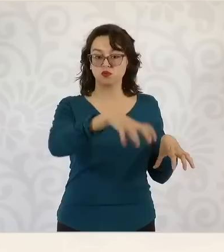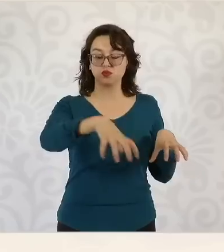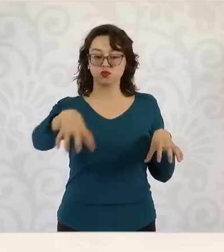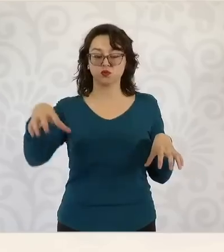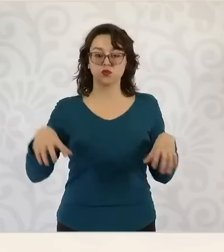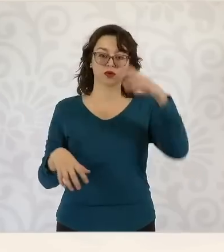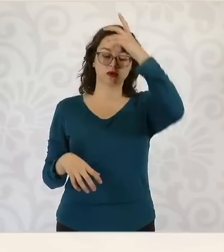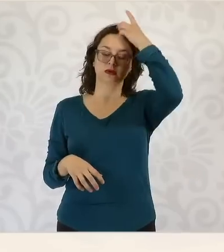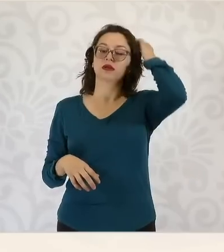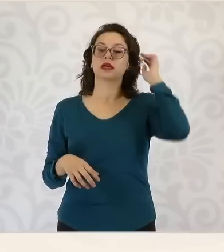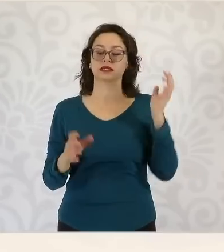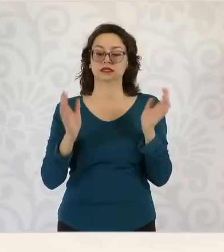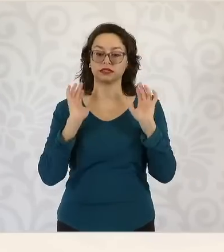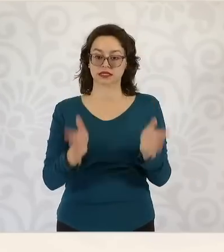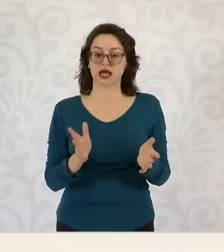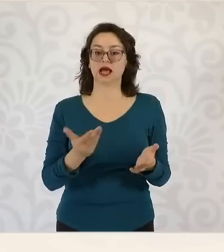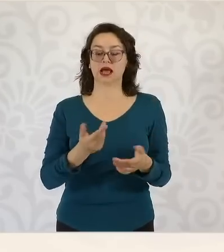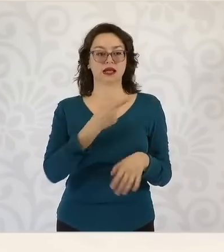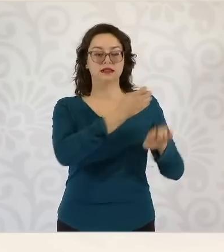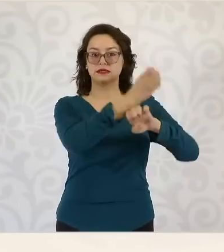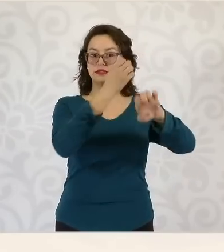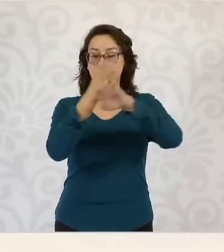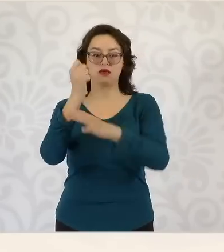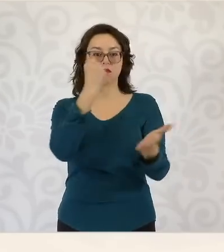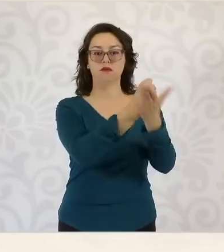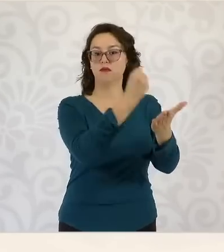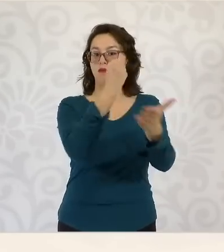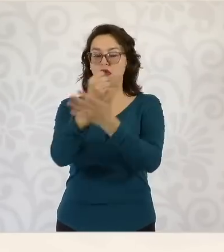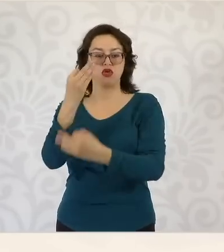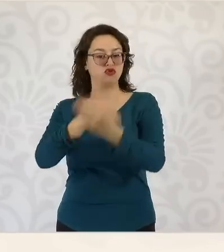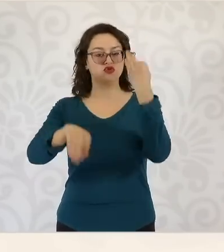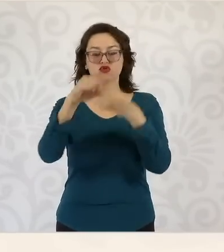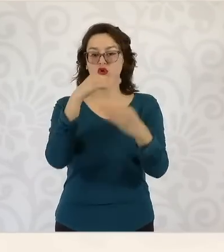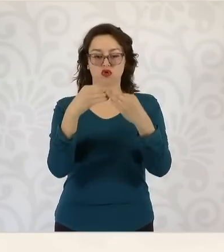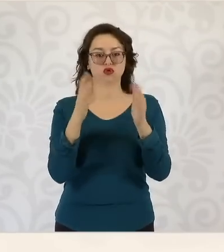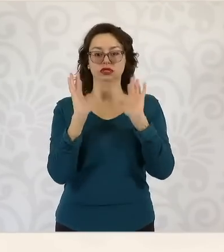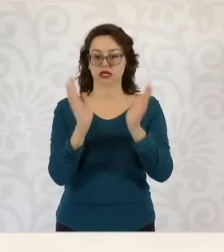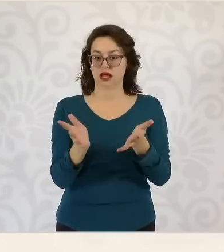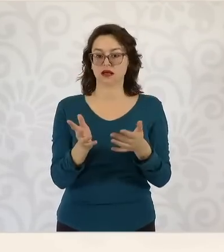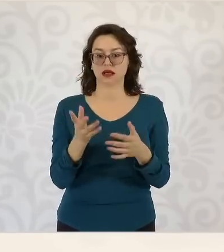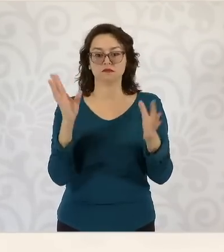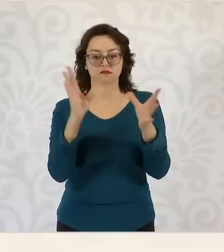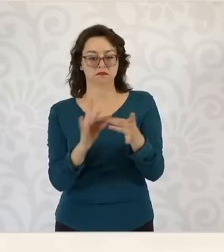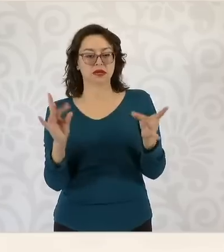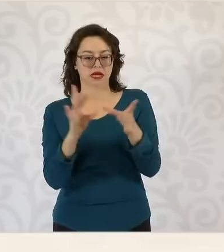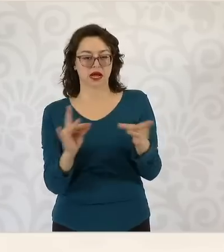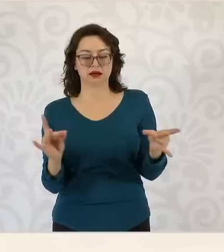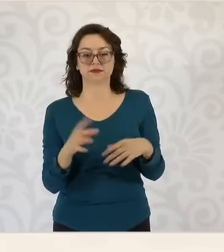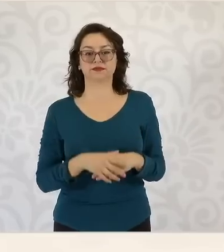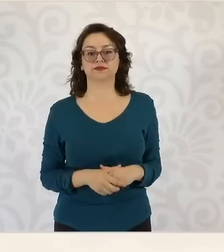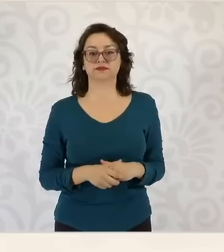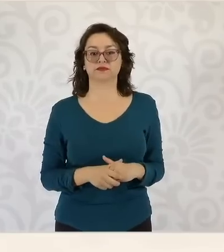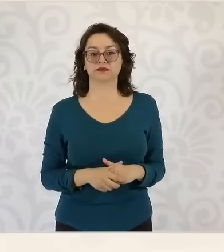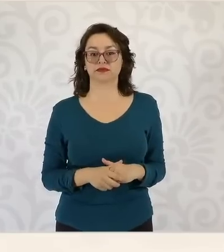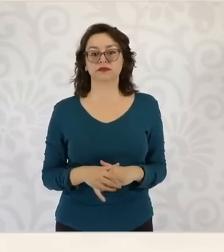Comisión Intersecretarial, los gobiernos de los estados. Ahora les voy a contar un poquito cómo se llegó a eso, muy breve, que son